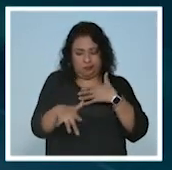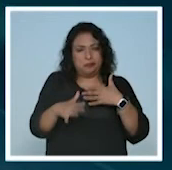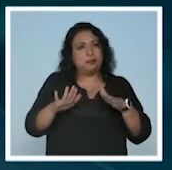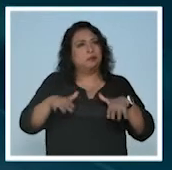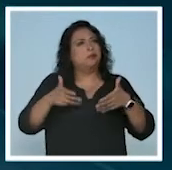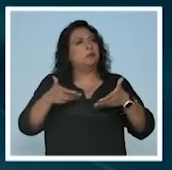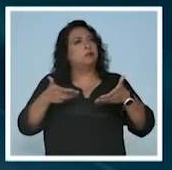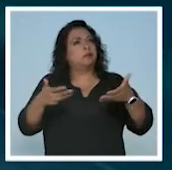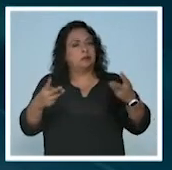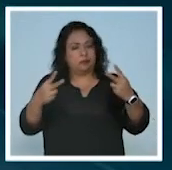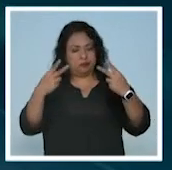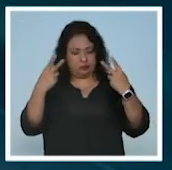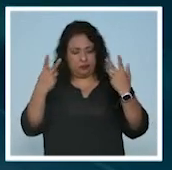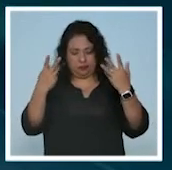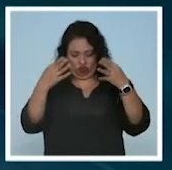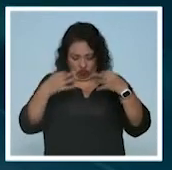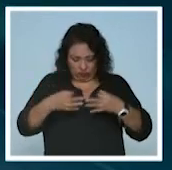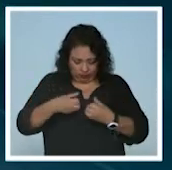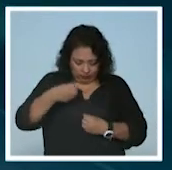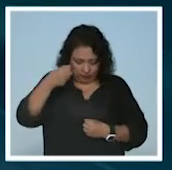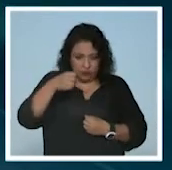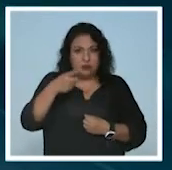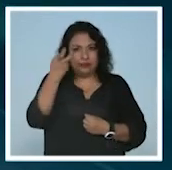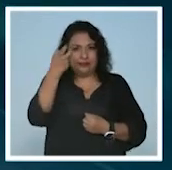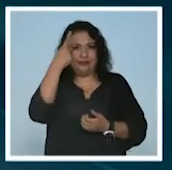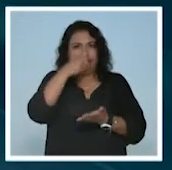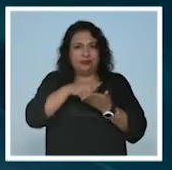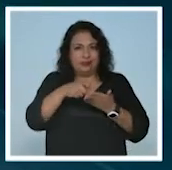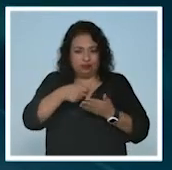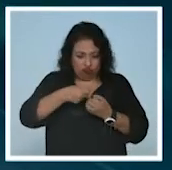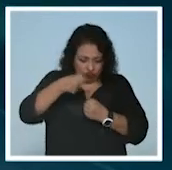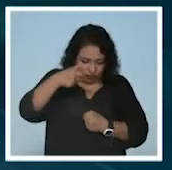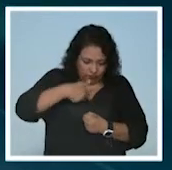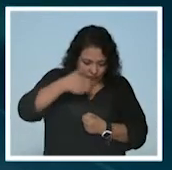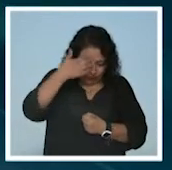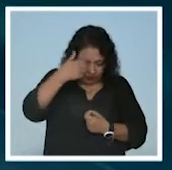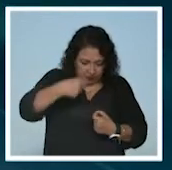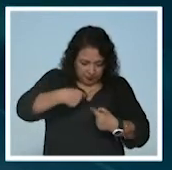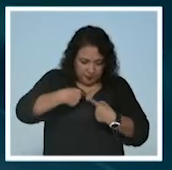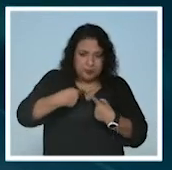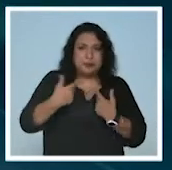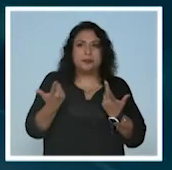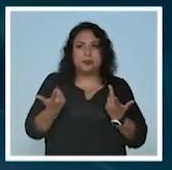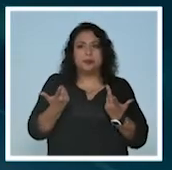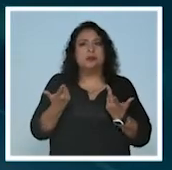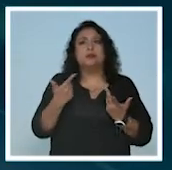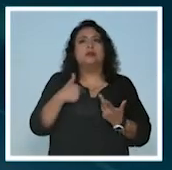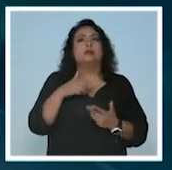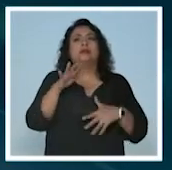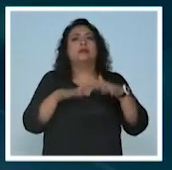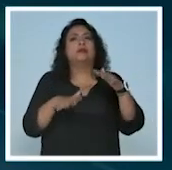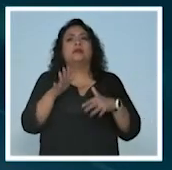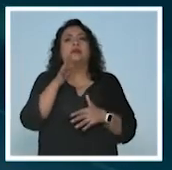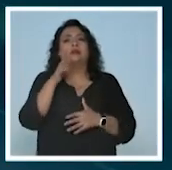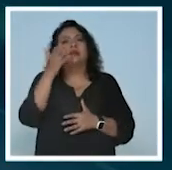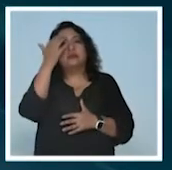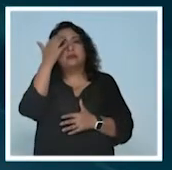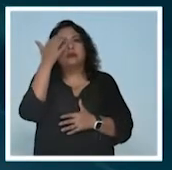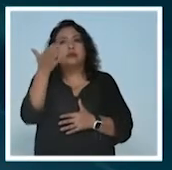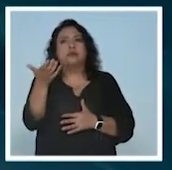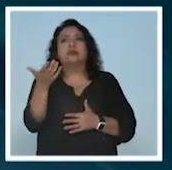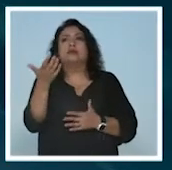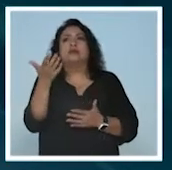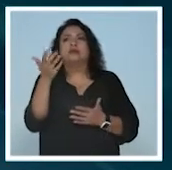calle, porque en buena medida para eso escribo, para conocerme a mí mismo. Y uno no se puede conocer si está